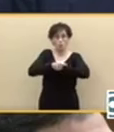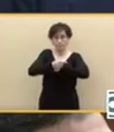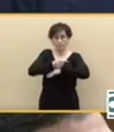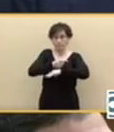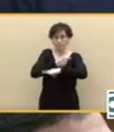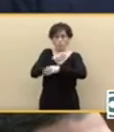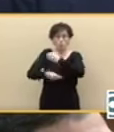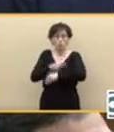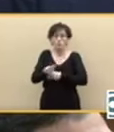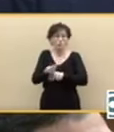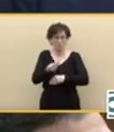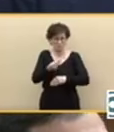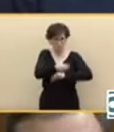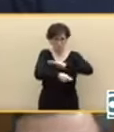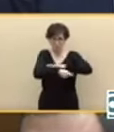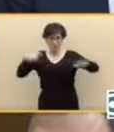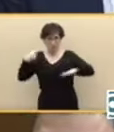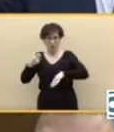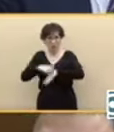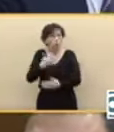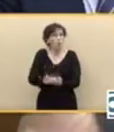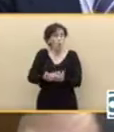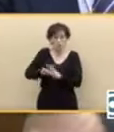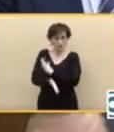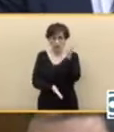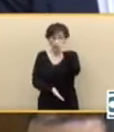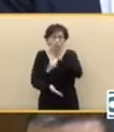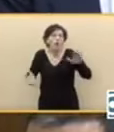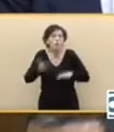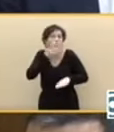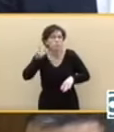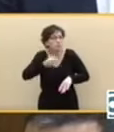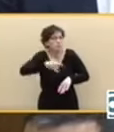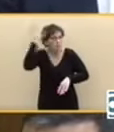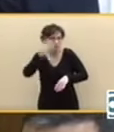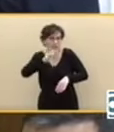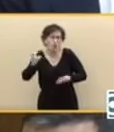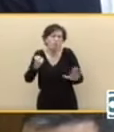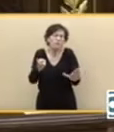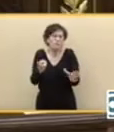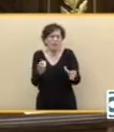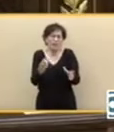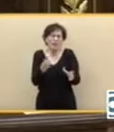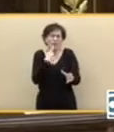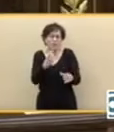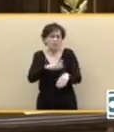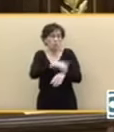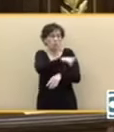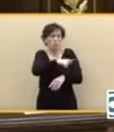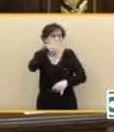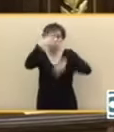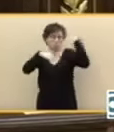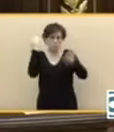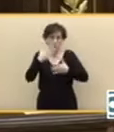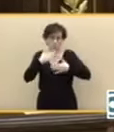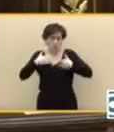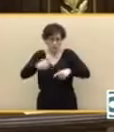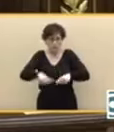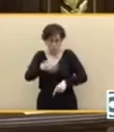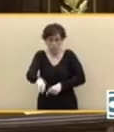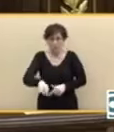de justificación, salvo que inventen otra, que no es tan difícil, se pueden inventar cualquier cosa. Señorías, se trata